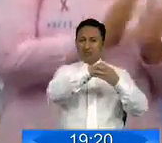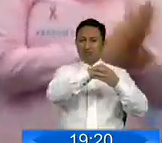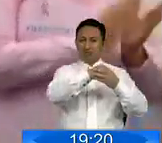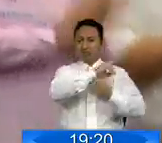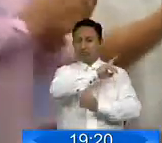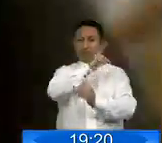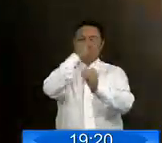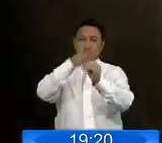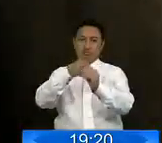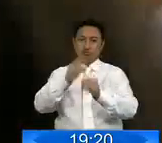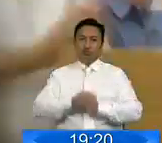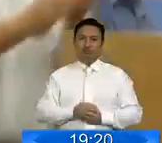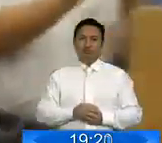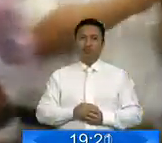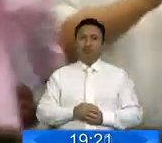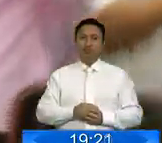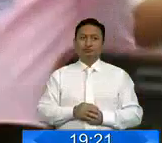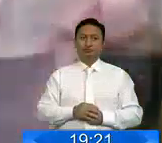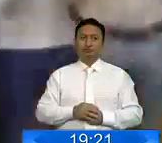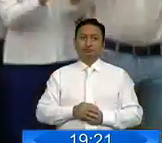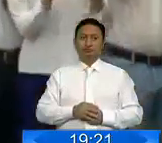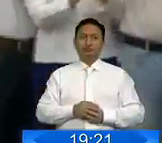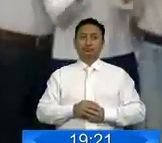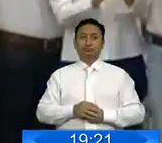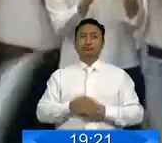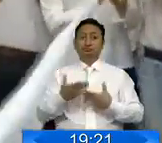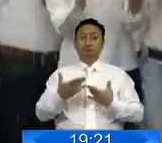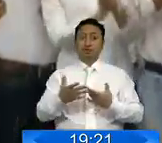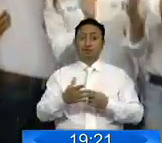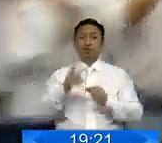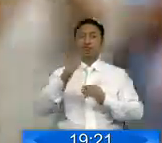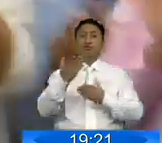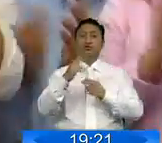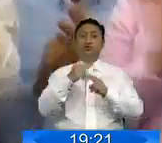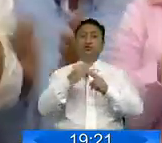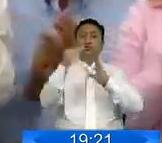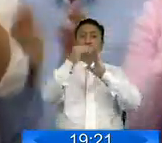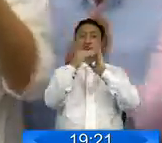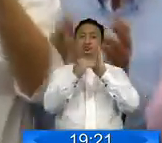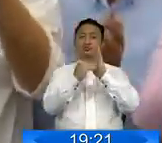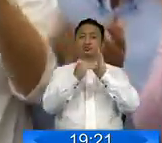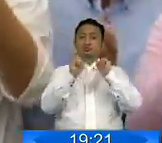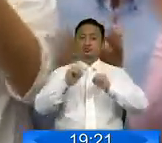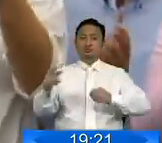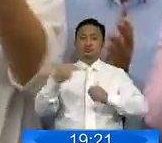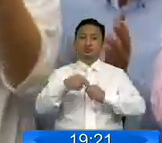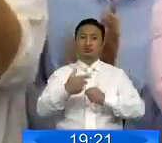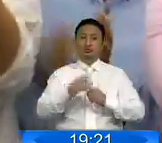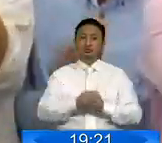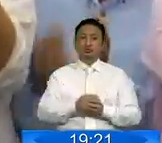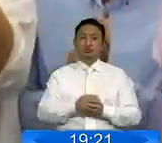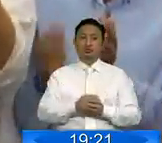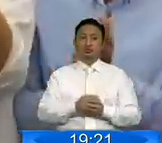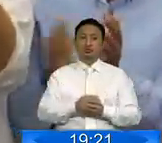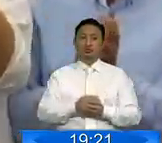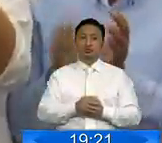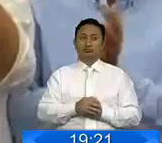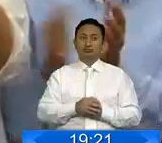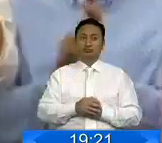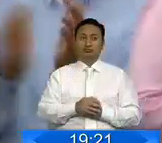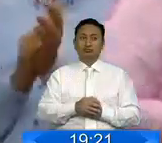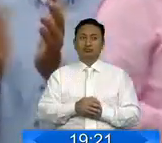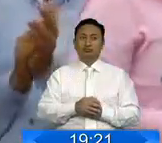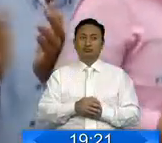alcaldía y concejalías, para lo cual se han integrado listas con la participación de una presentadora de